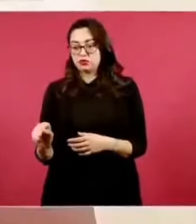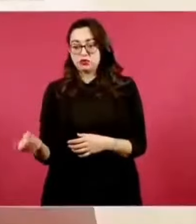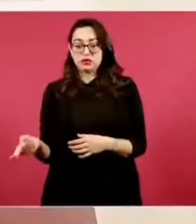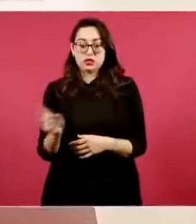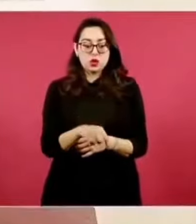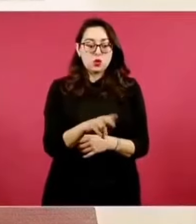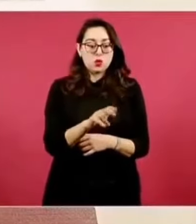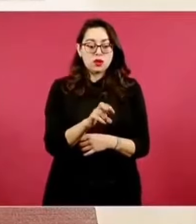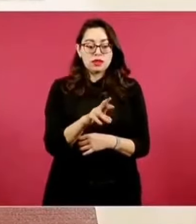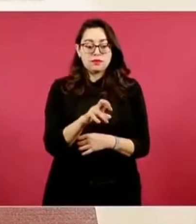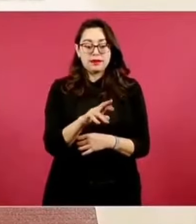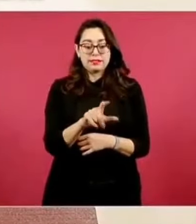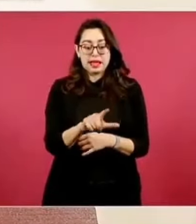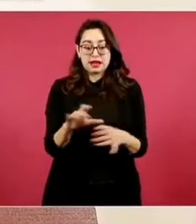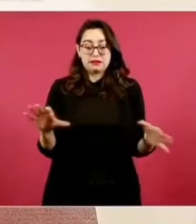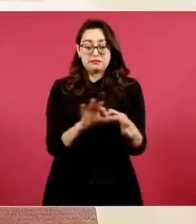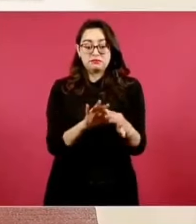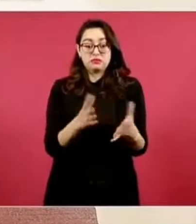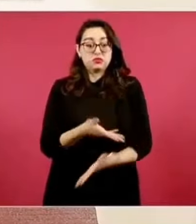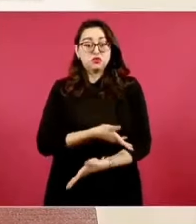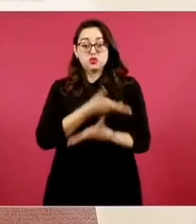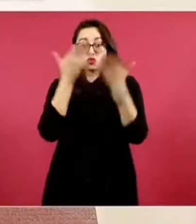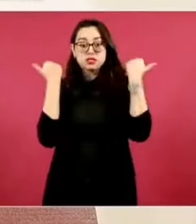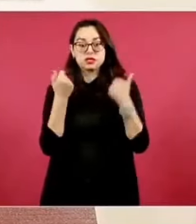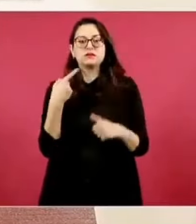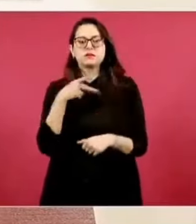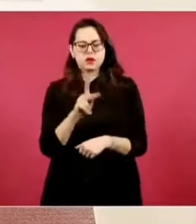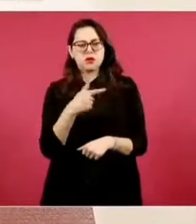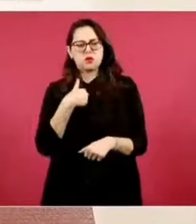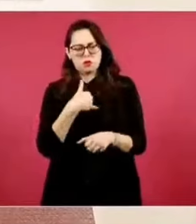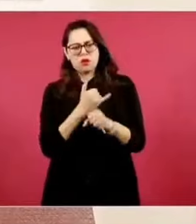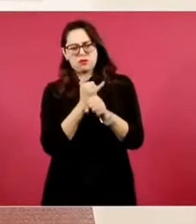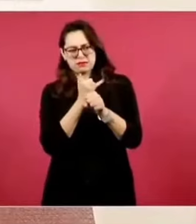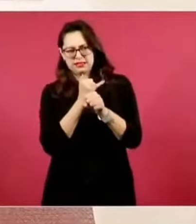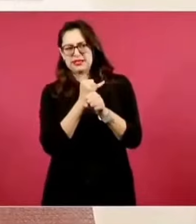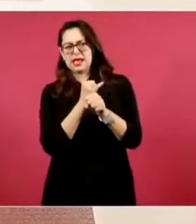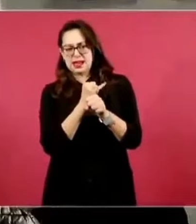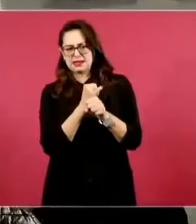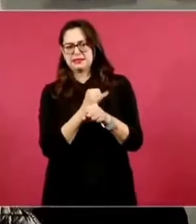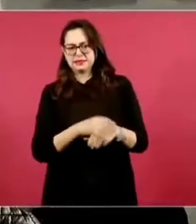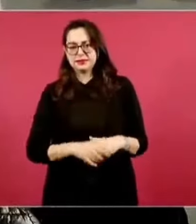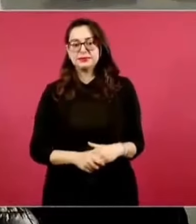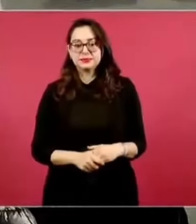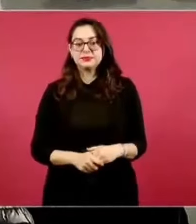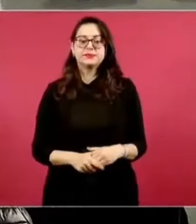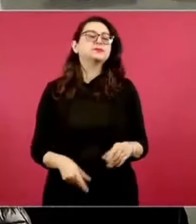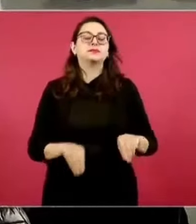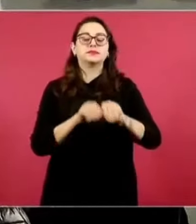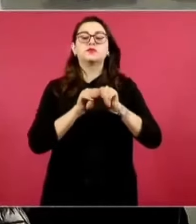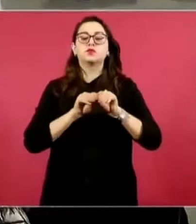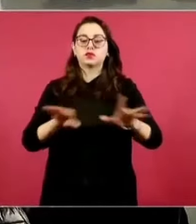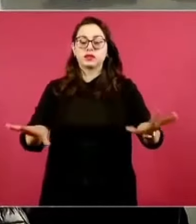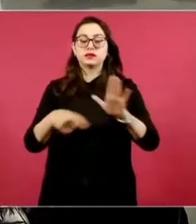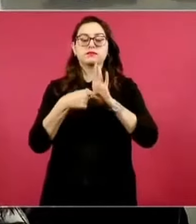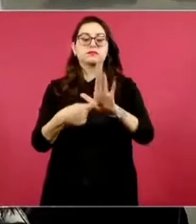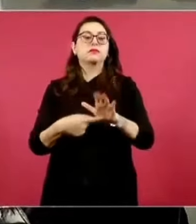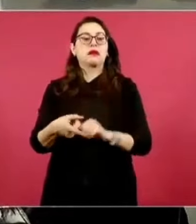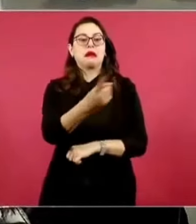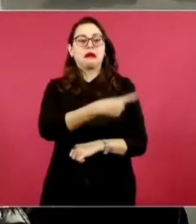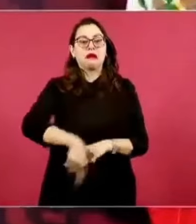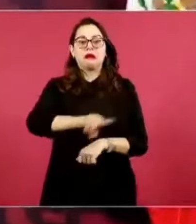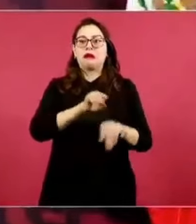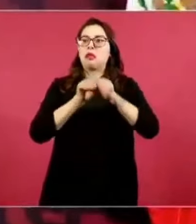universal pero ya vamos a darlo a conocer o sea cuando tengamos la información para explicar el porqué de las